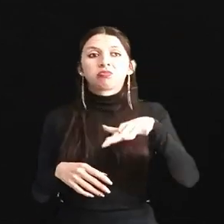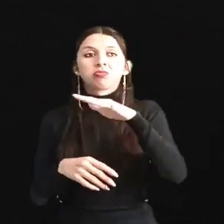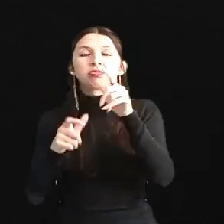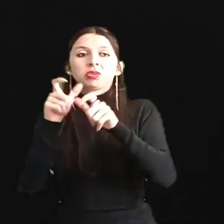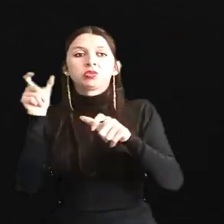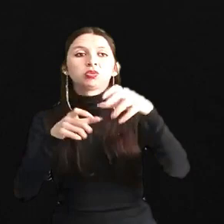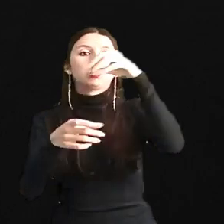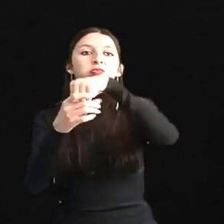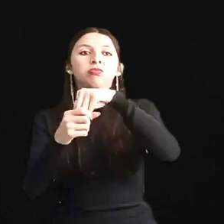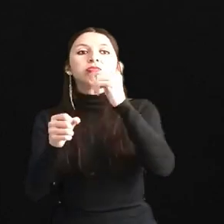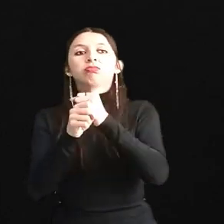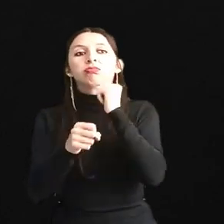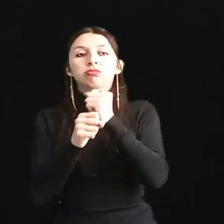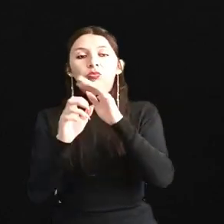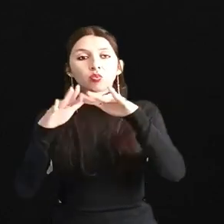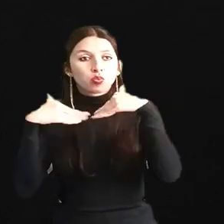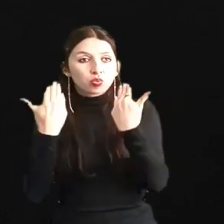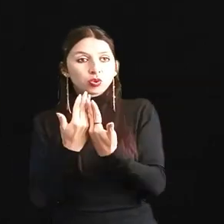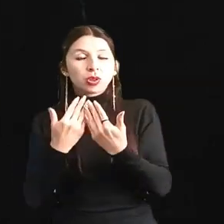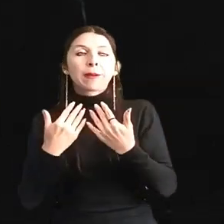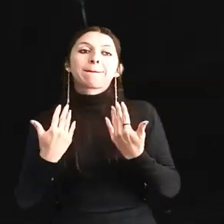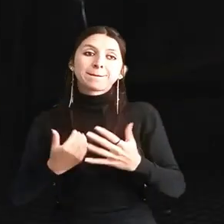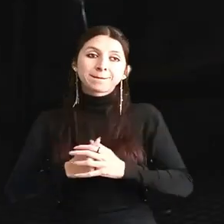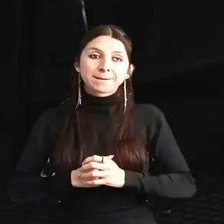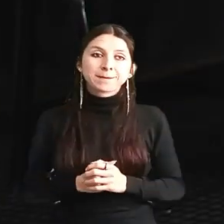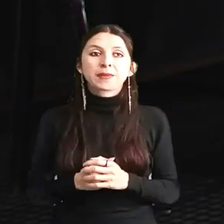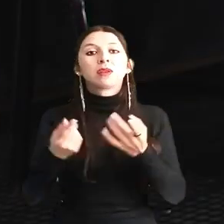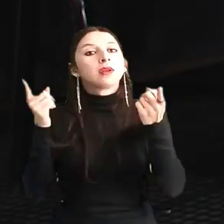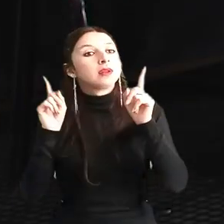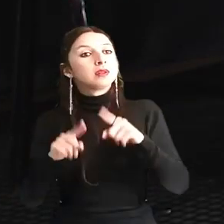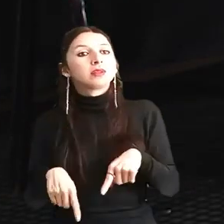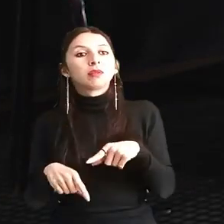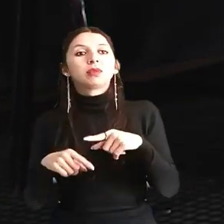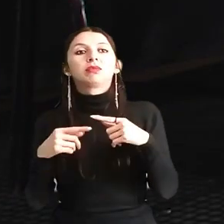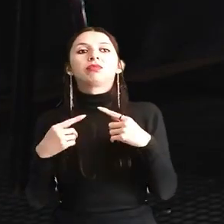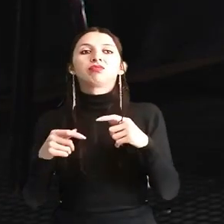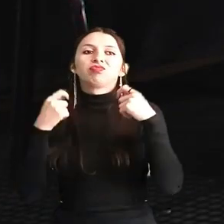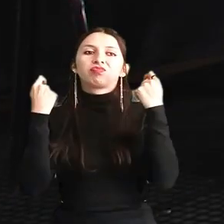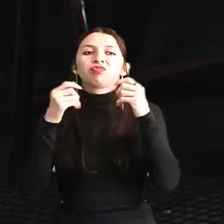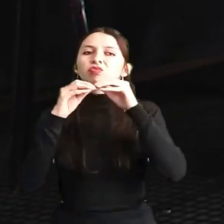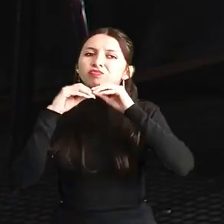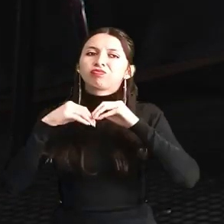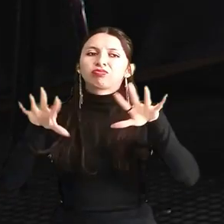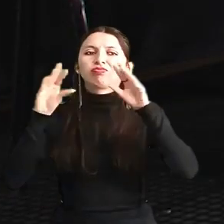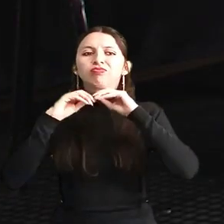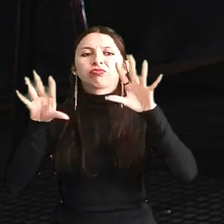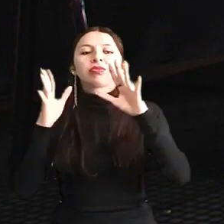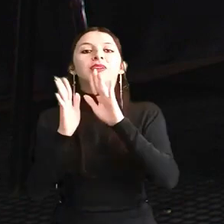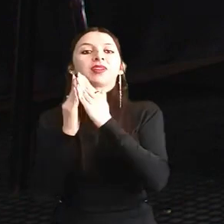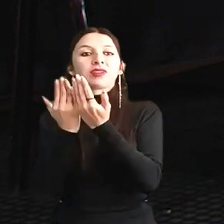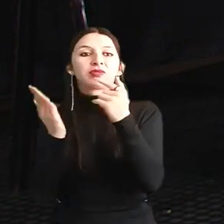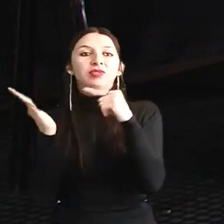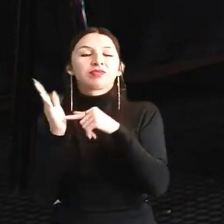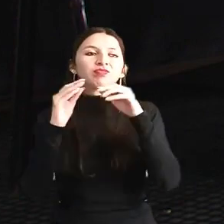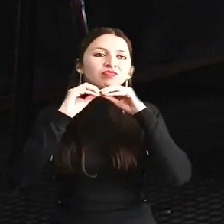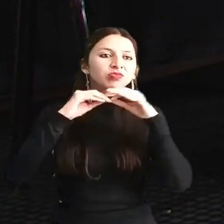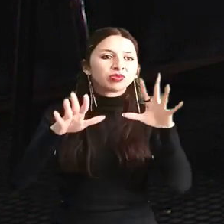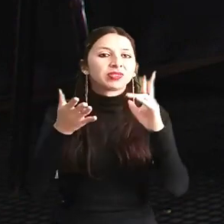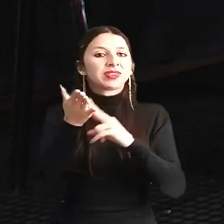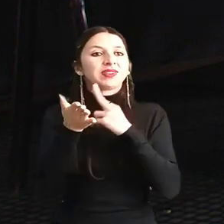que trabaje dentro de las instituciones educativas Así es que también seguimos publicando libros publicando revistas